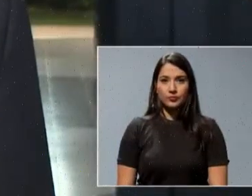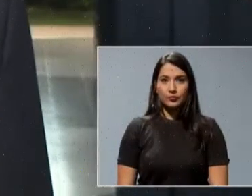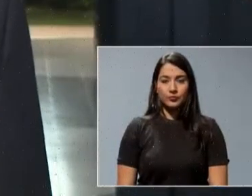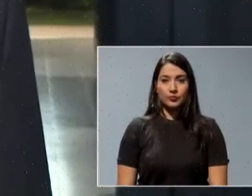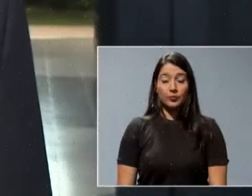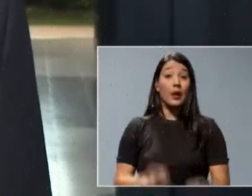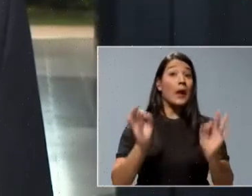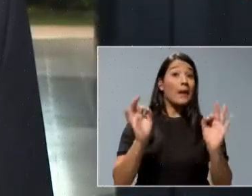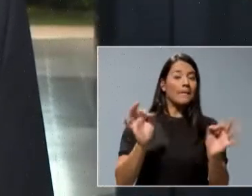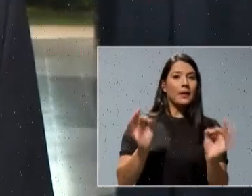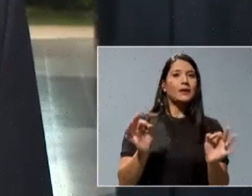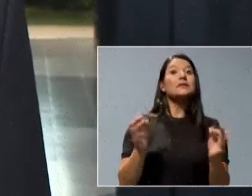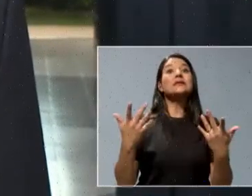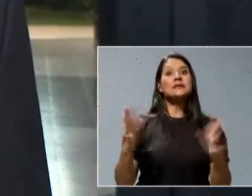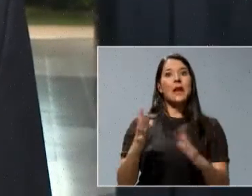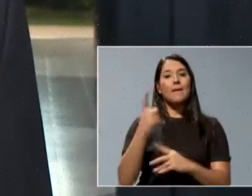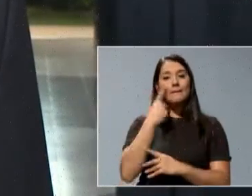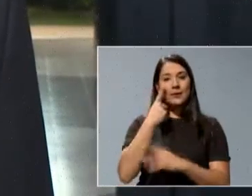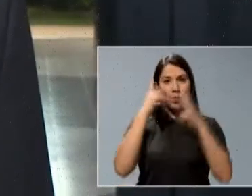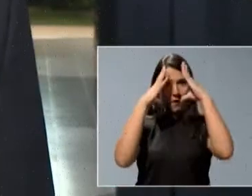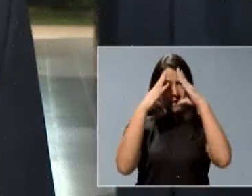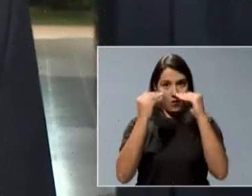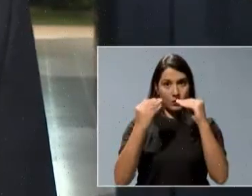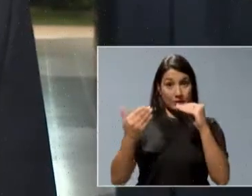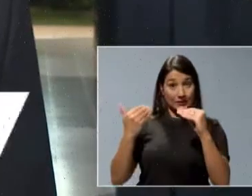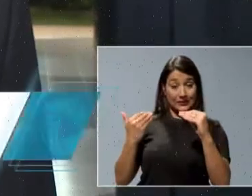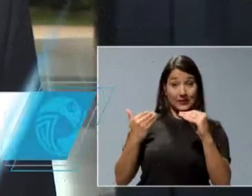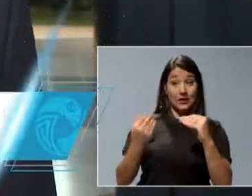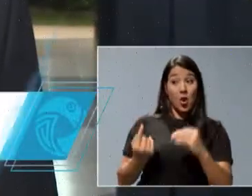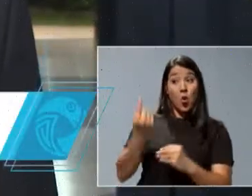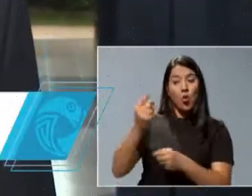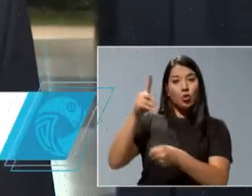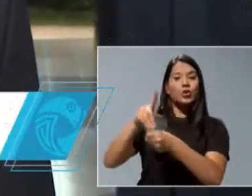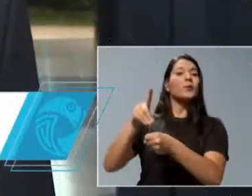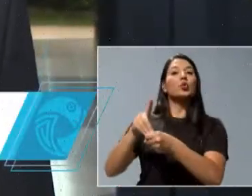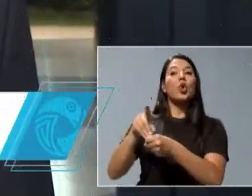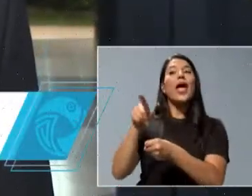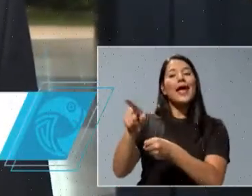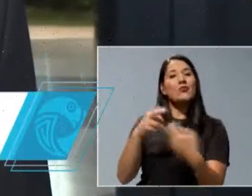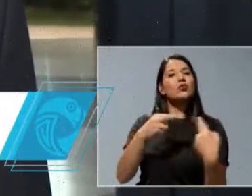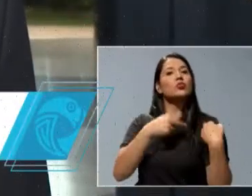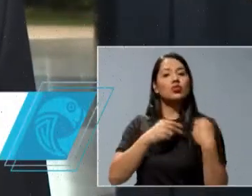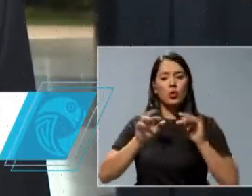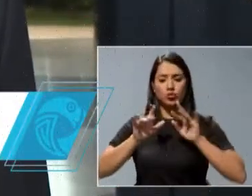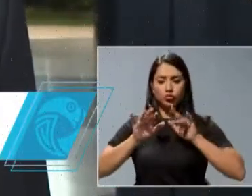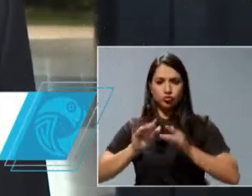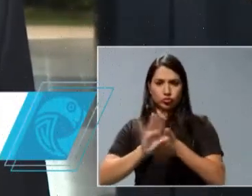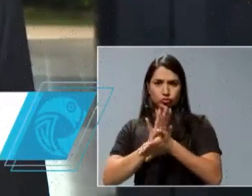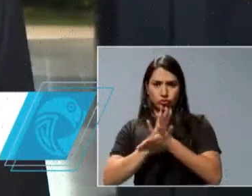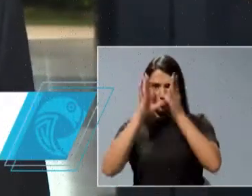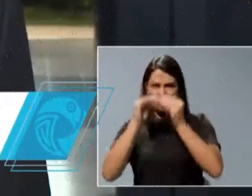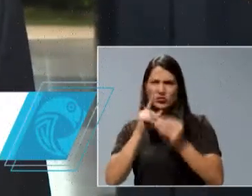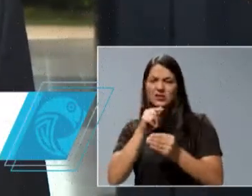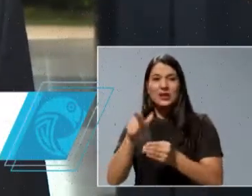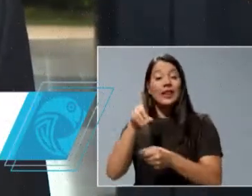Bien, y luego de escuchar lo que fueron estas manifestaciones de uno de los diputados que suscribió el informe de mayoría, el legislador de Liberación